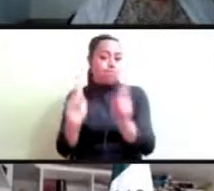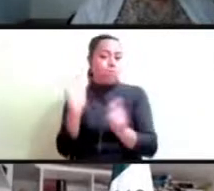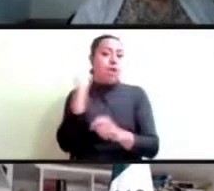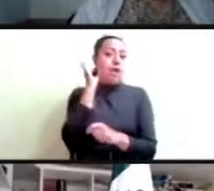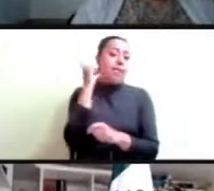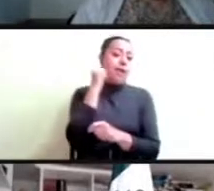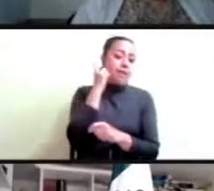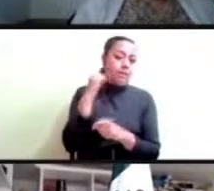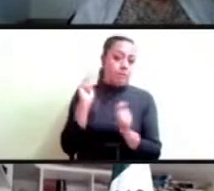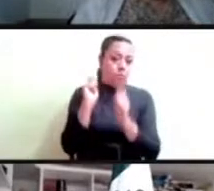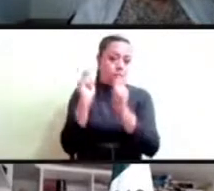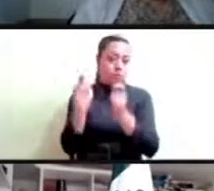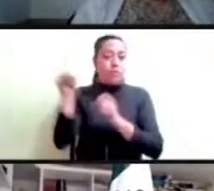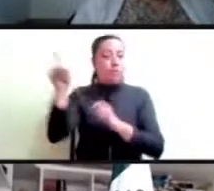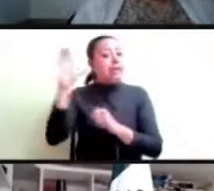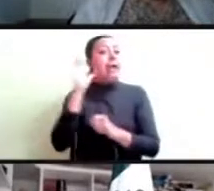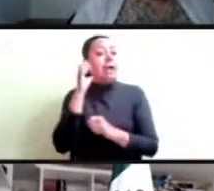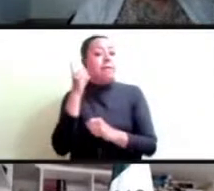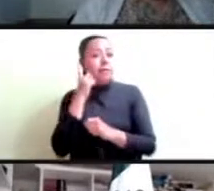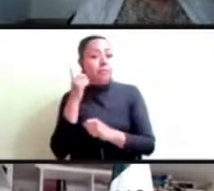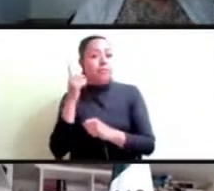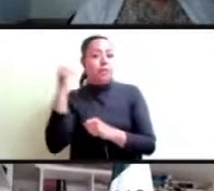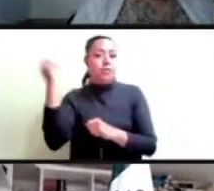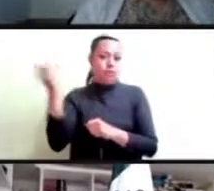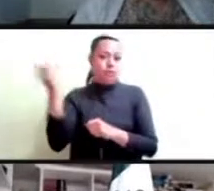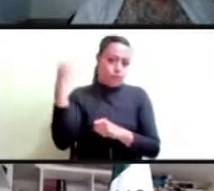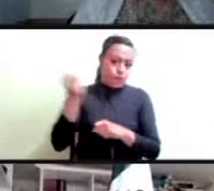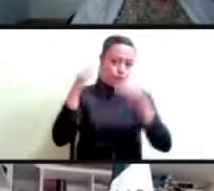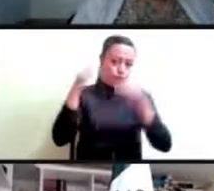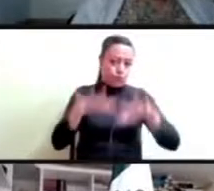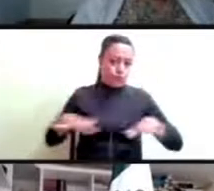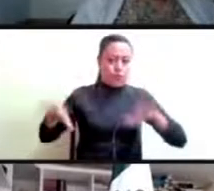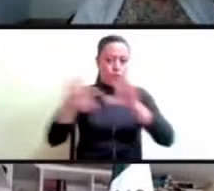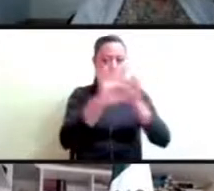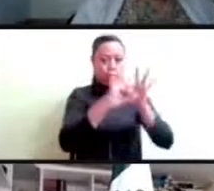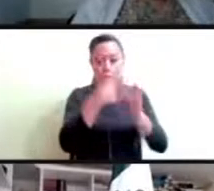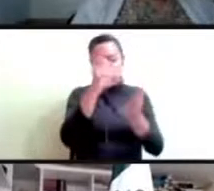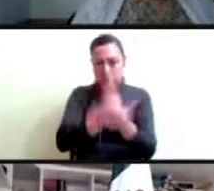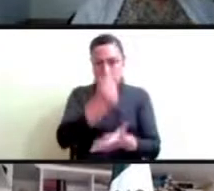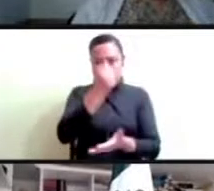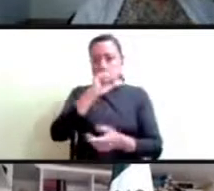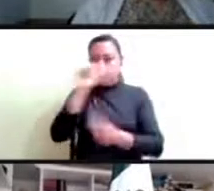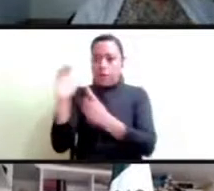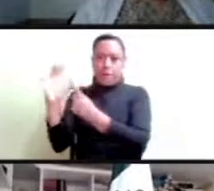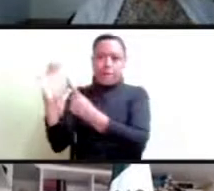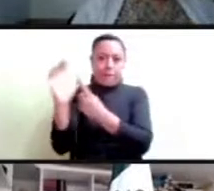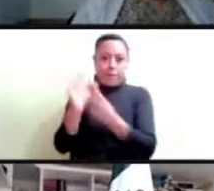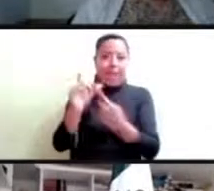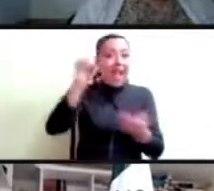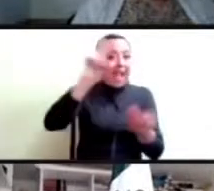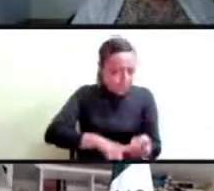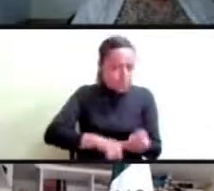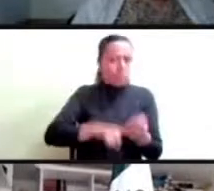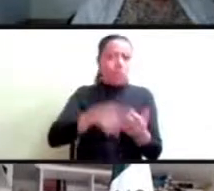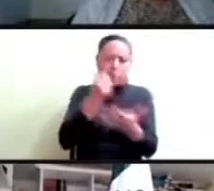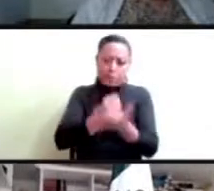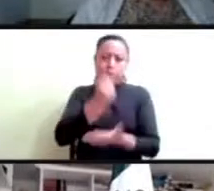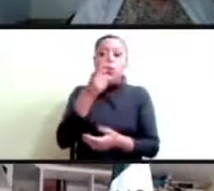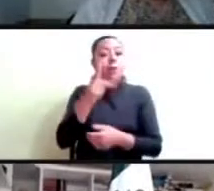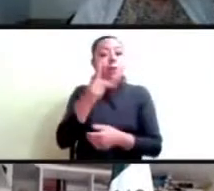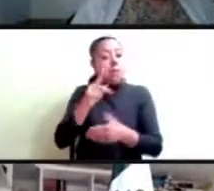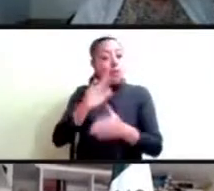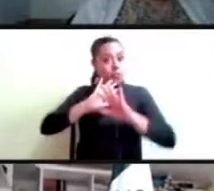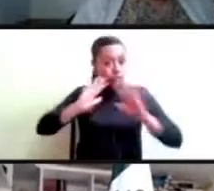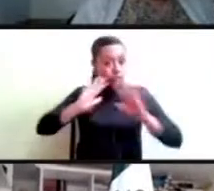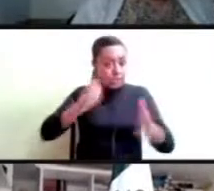En la Cámara de Diputados del Congreso de la Unión se aprobó en comisiones, pero no se ha dado el paso legislativo para su